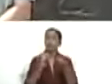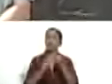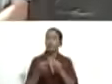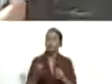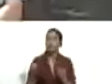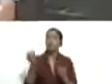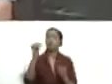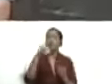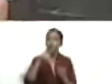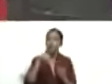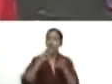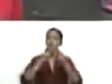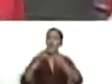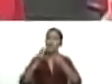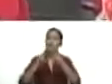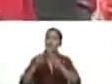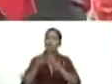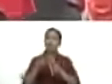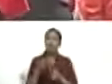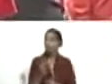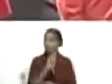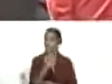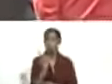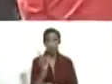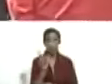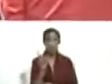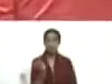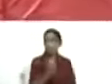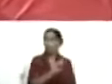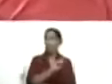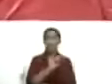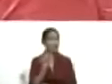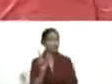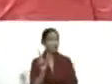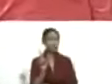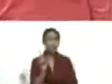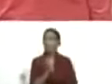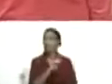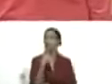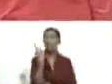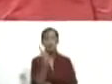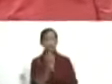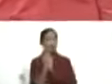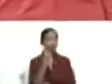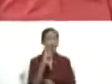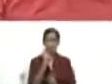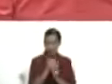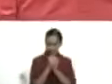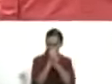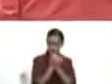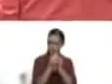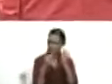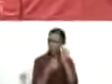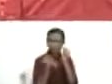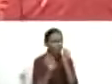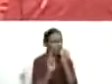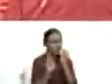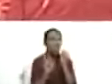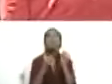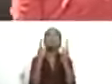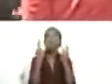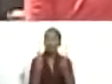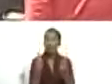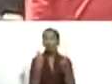para conseguir la paz. No, no, no basta rezar,